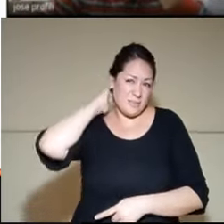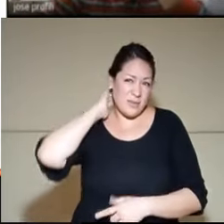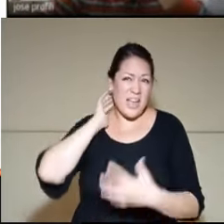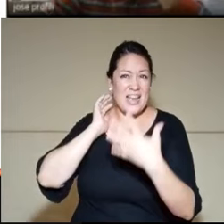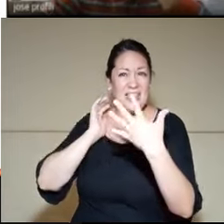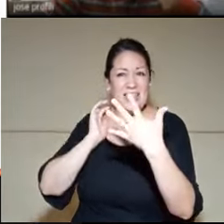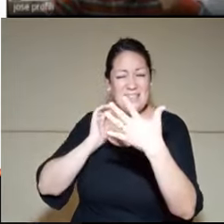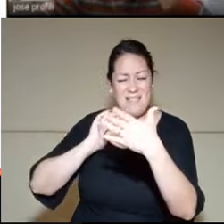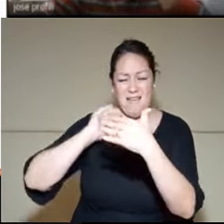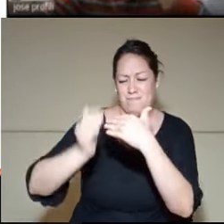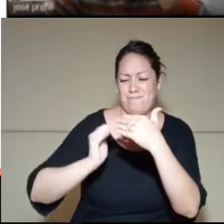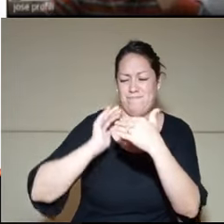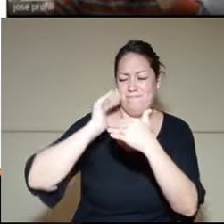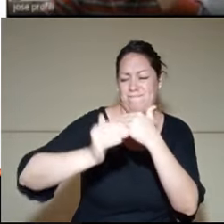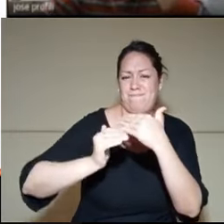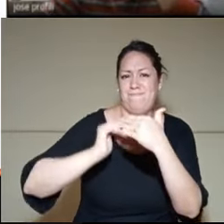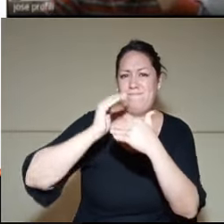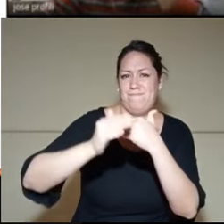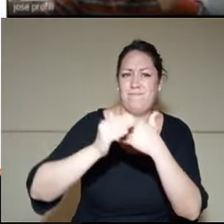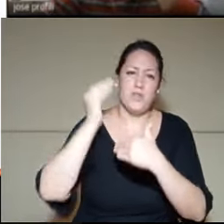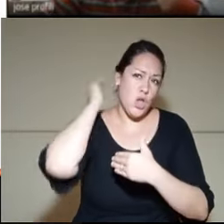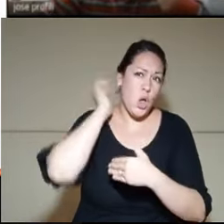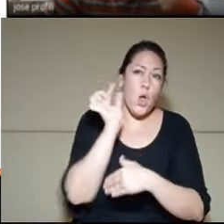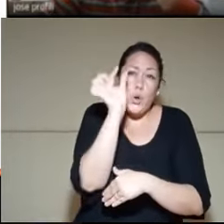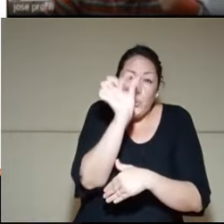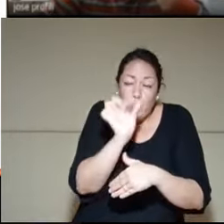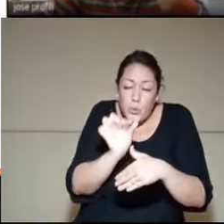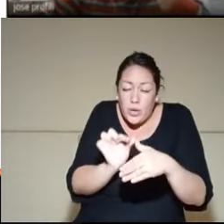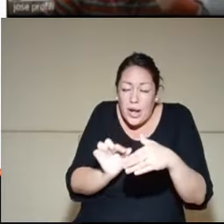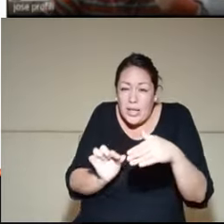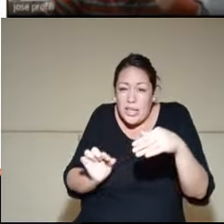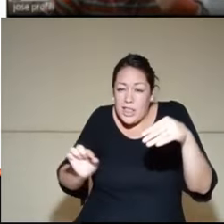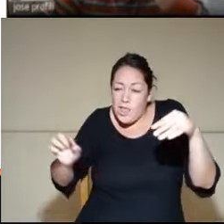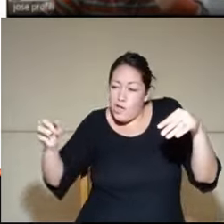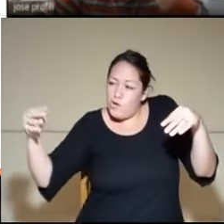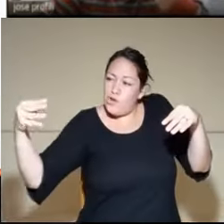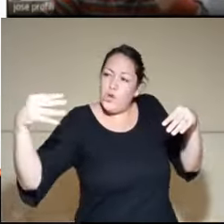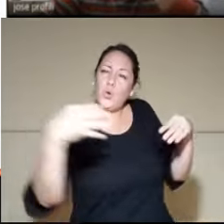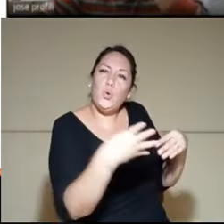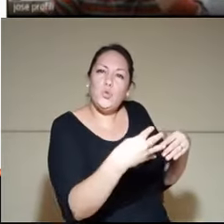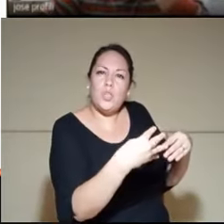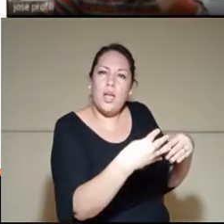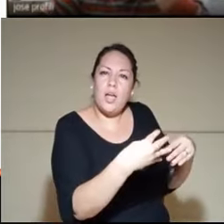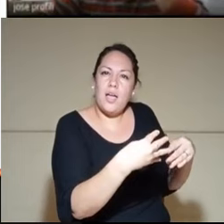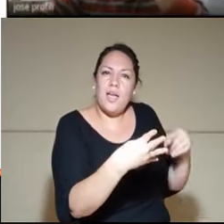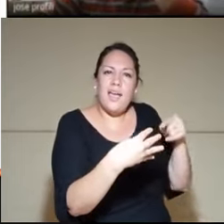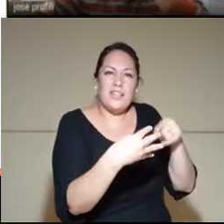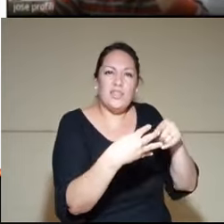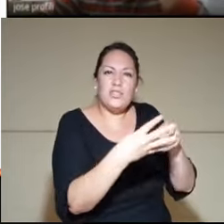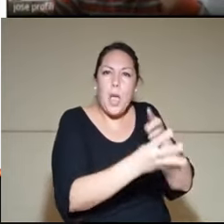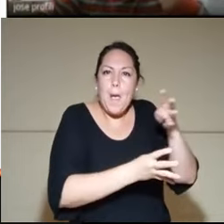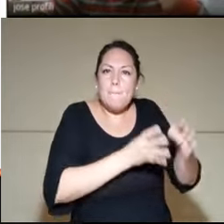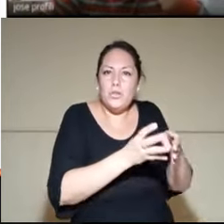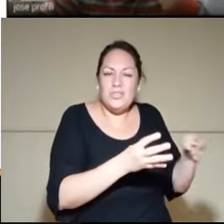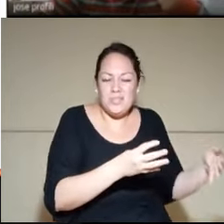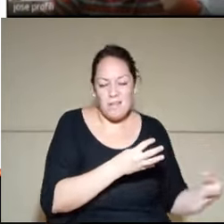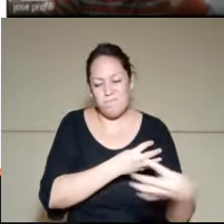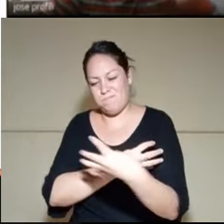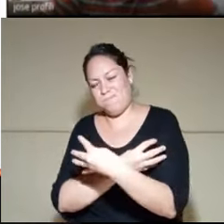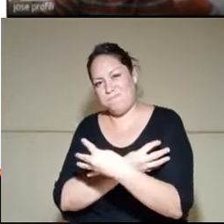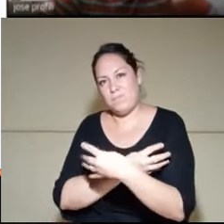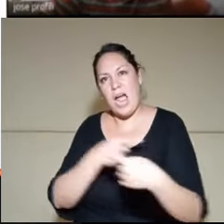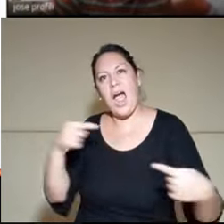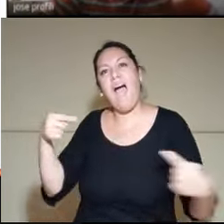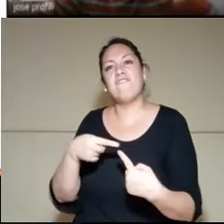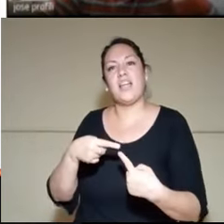capa de la corteza cerebral, y cuando va bajando por el bulbo raquídeo se cruza del otro lado. Y al cruzarse del otro lado afecta la